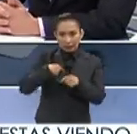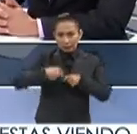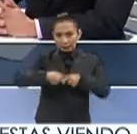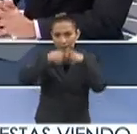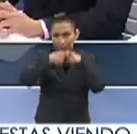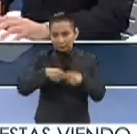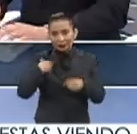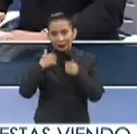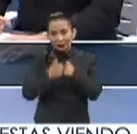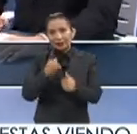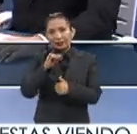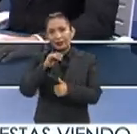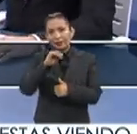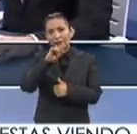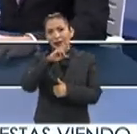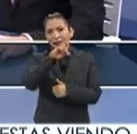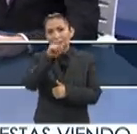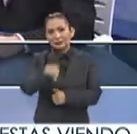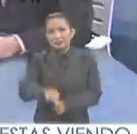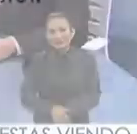un corte, pero quédense, esto es Interfaz.